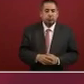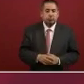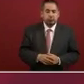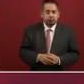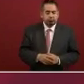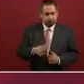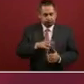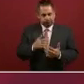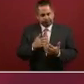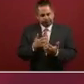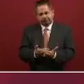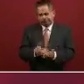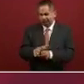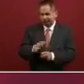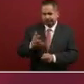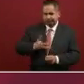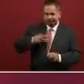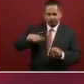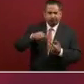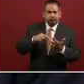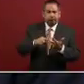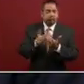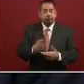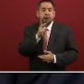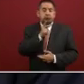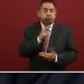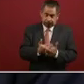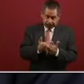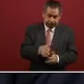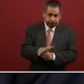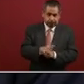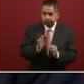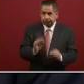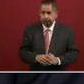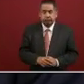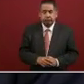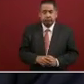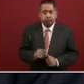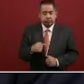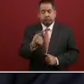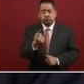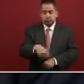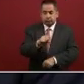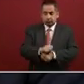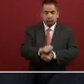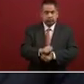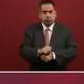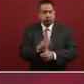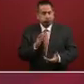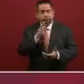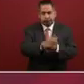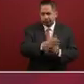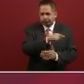mucho potencial en reservas petroleras la semana próxima vamos a ir a un